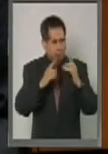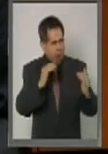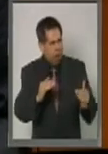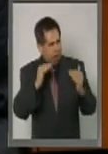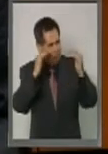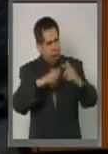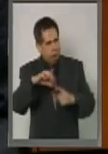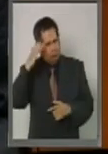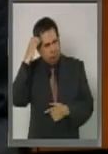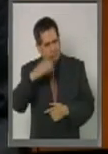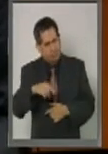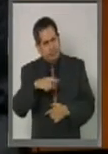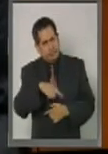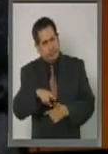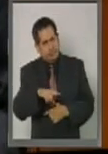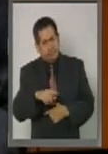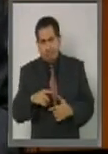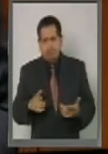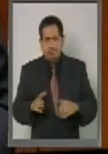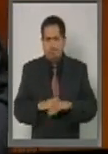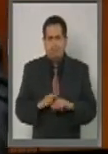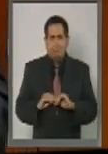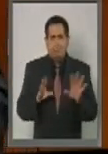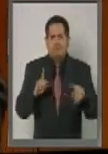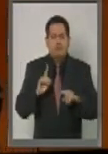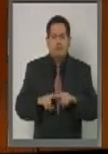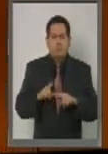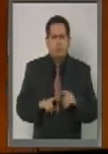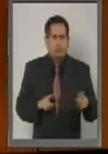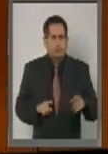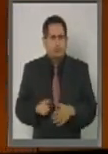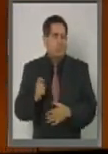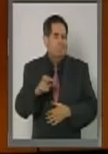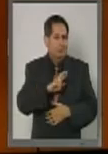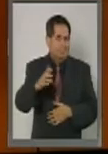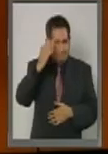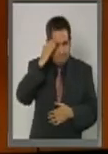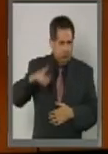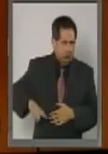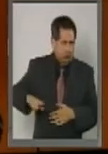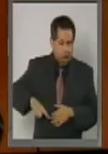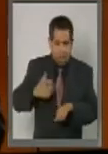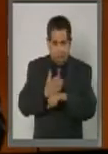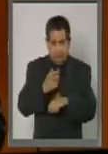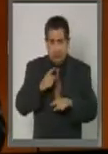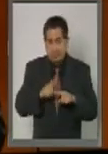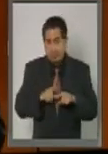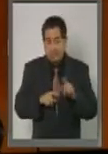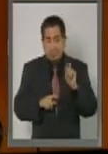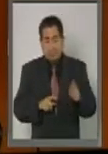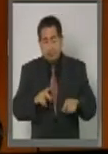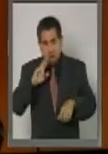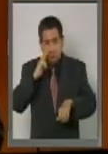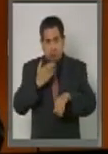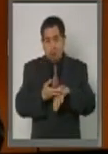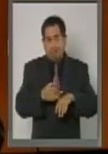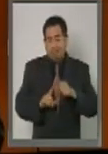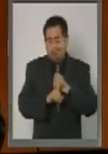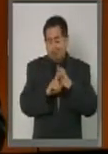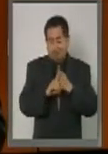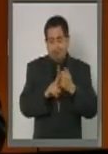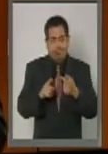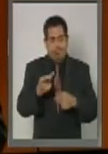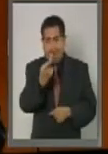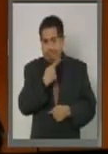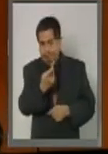sobre crimen organizado, donde quedó claro, reconocido por el gobierno de los Estados Unidos, que este es un problema de responsabilidad compartida, que